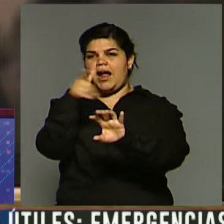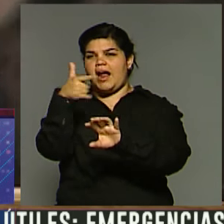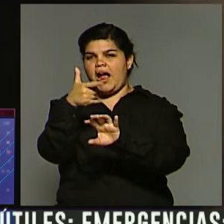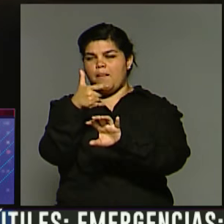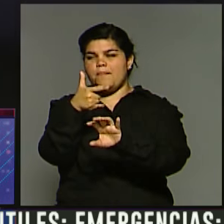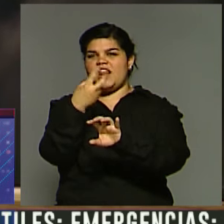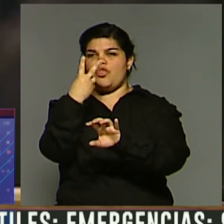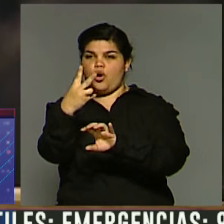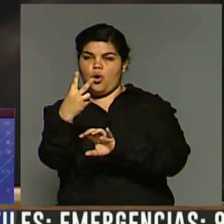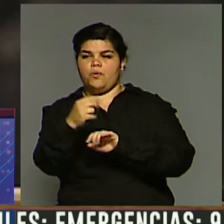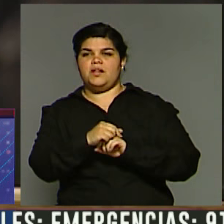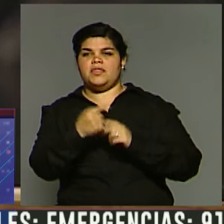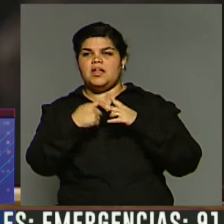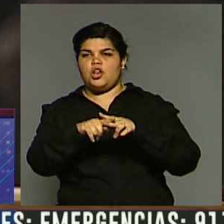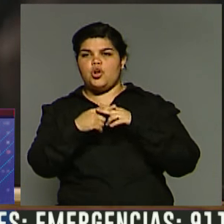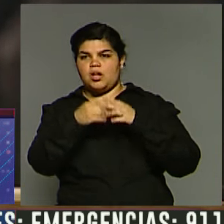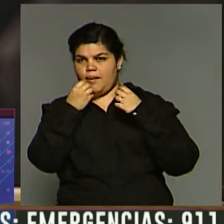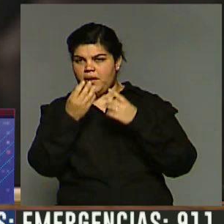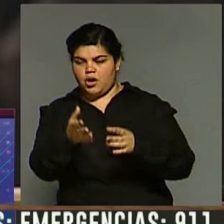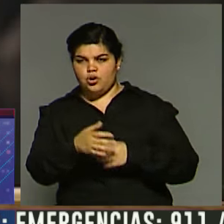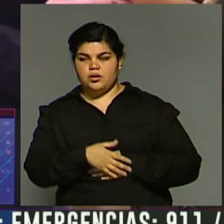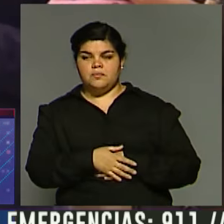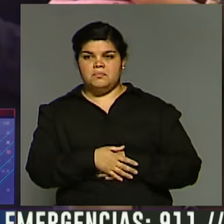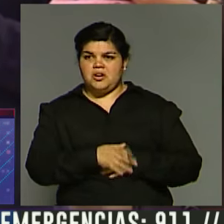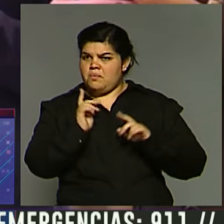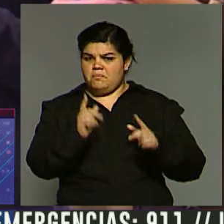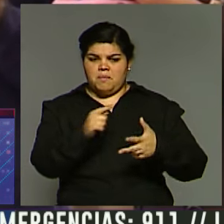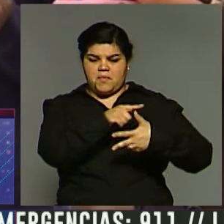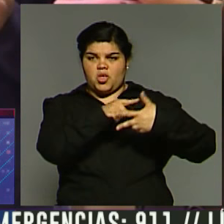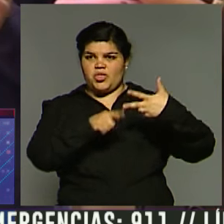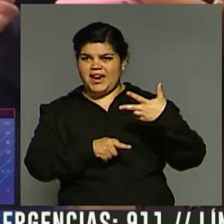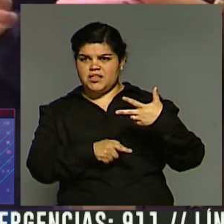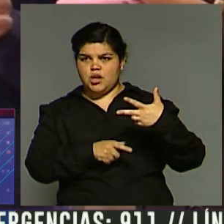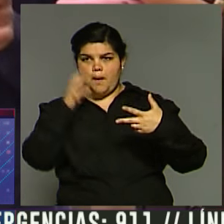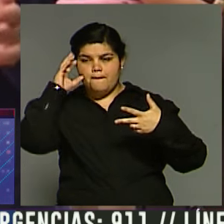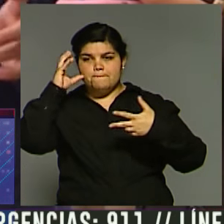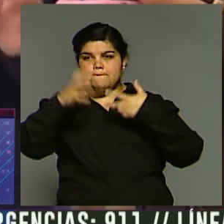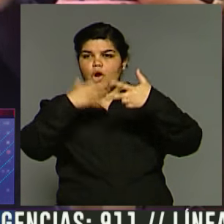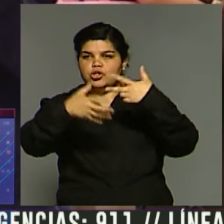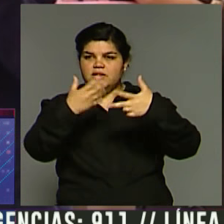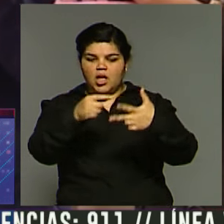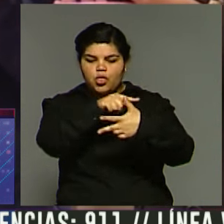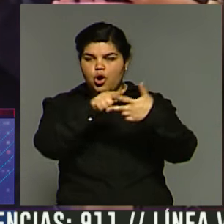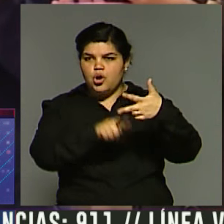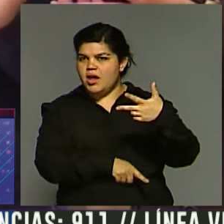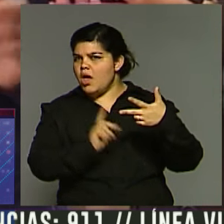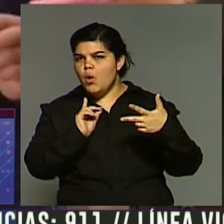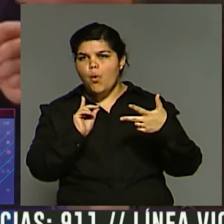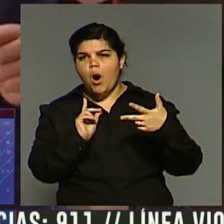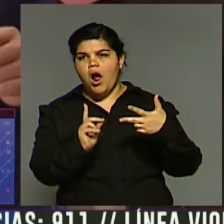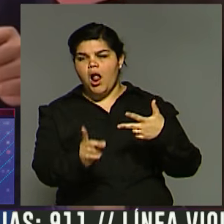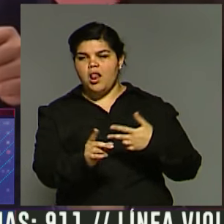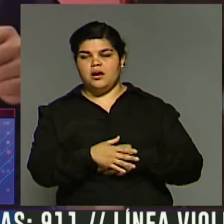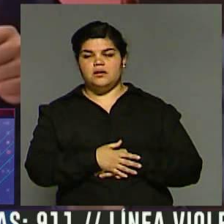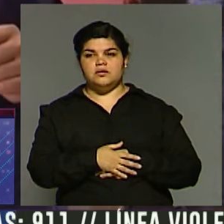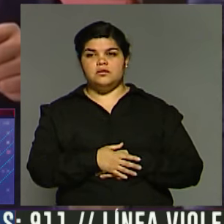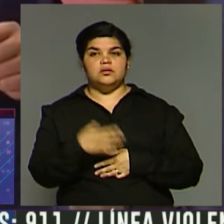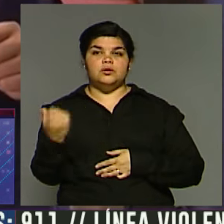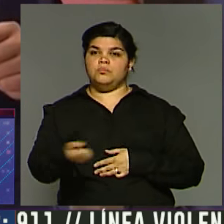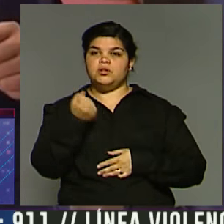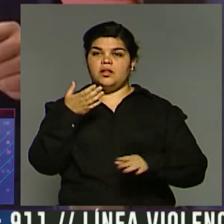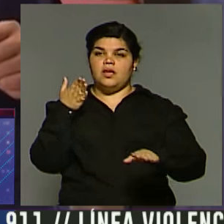es un poco mejor. Ahora, el procesador de los tres equipos es el mismo. La idea es que entres, hay que entrar a Apple, y